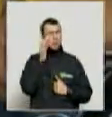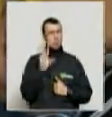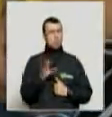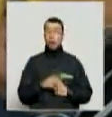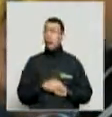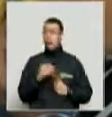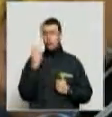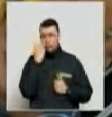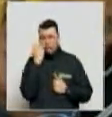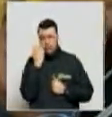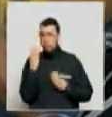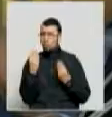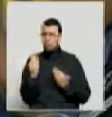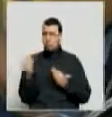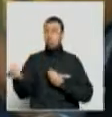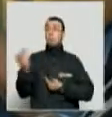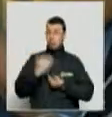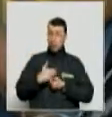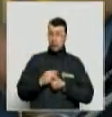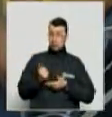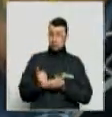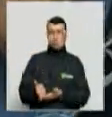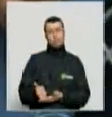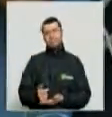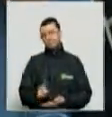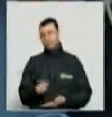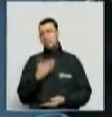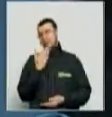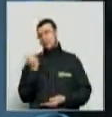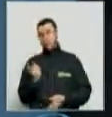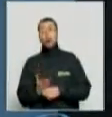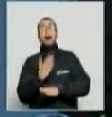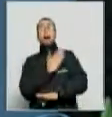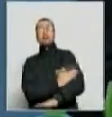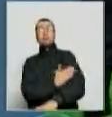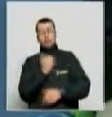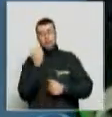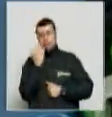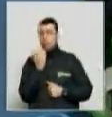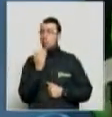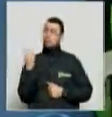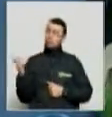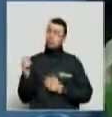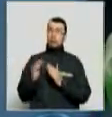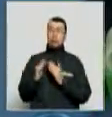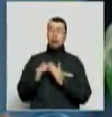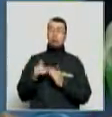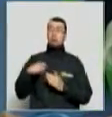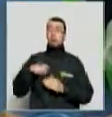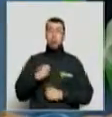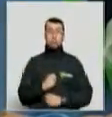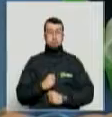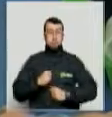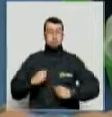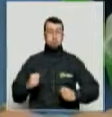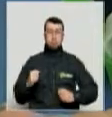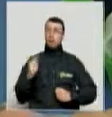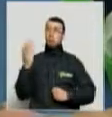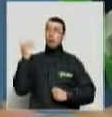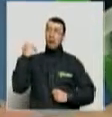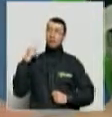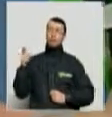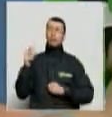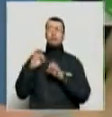una cantidad de patología. Mire lo que decía el doctor Freddy, si es que en mi casa ha habido infartos, si tengo sobrepeso, si tengo los síntomas que él